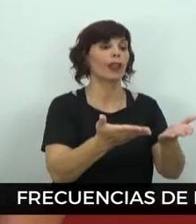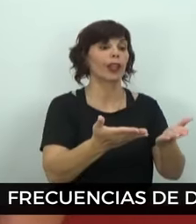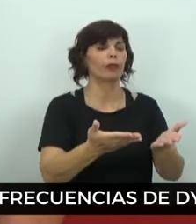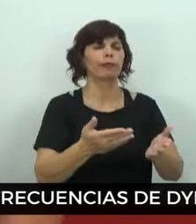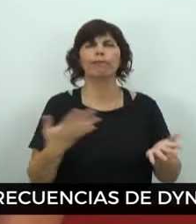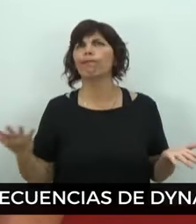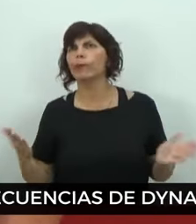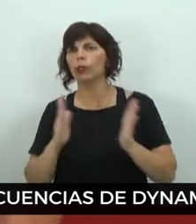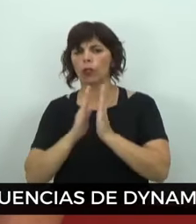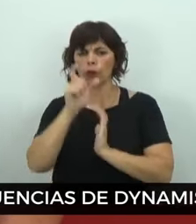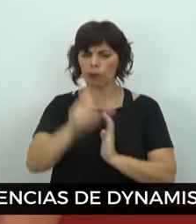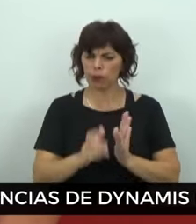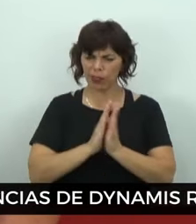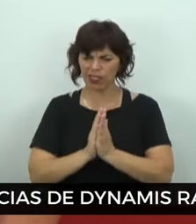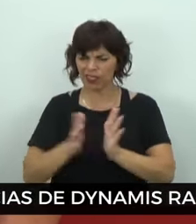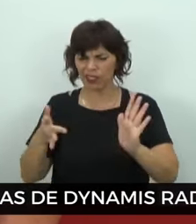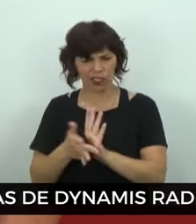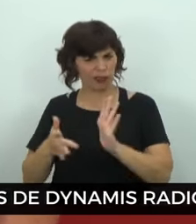Dios? Significa